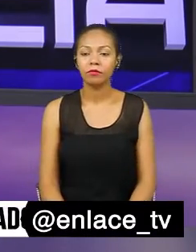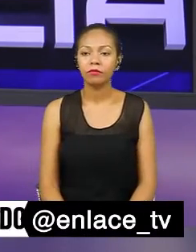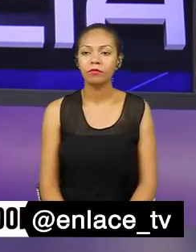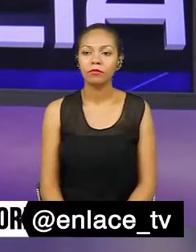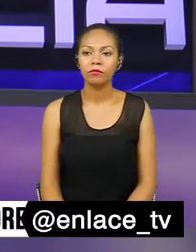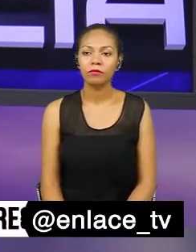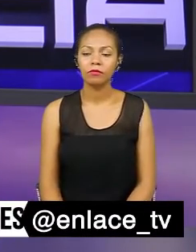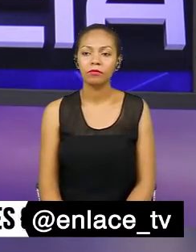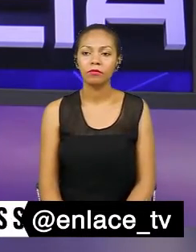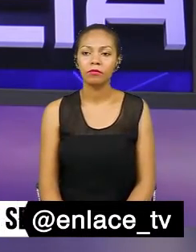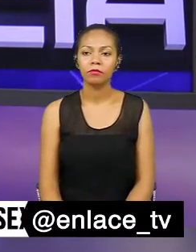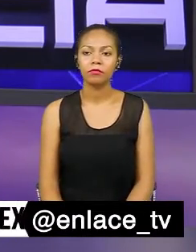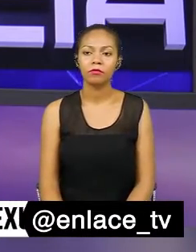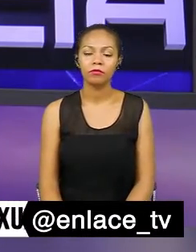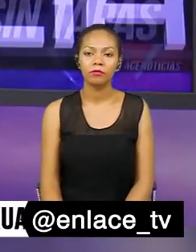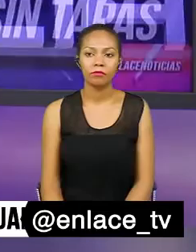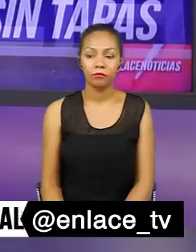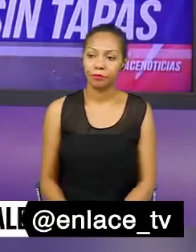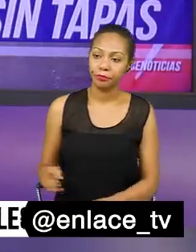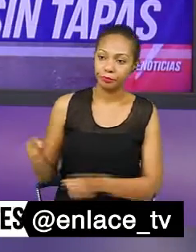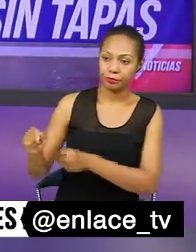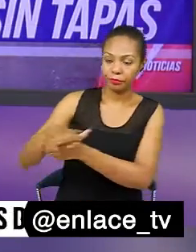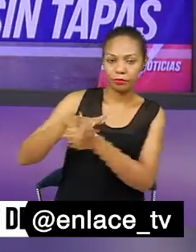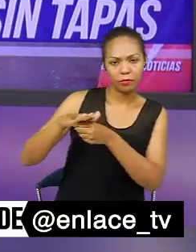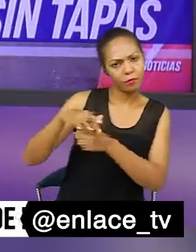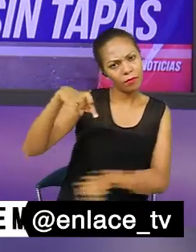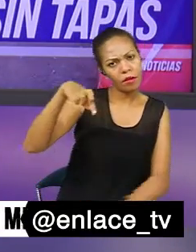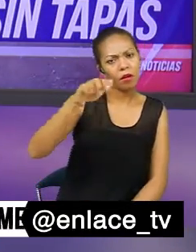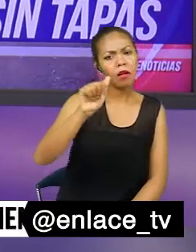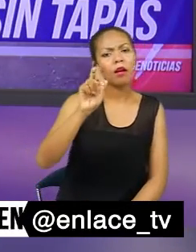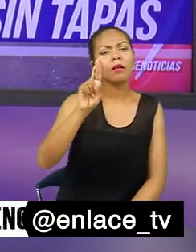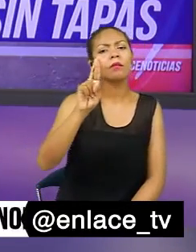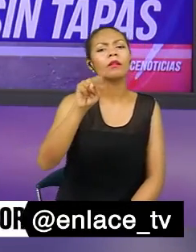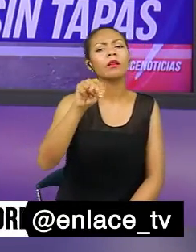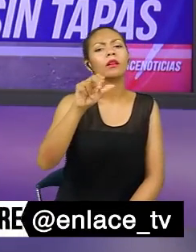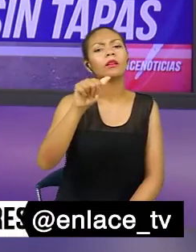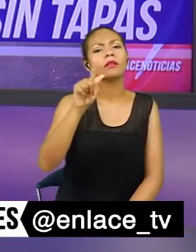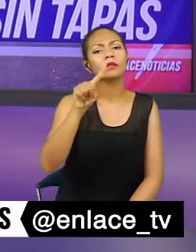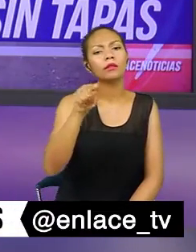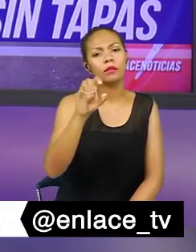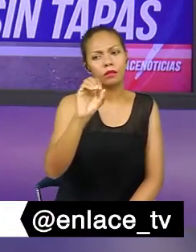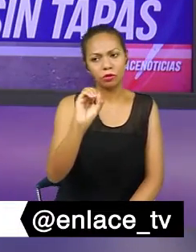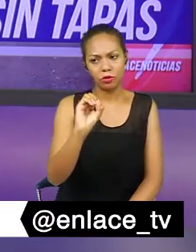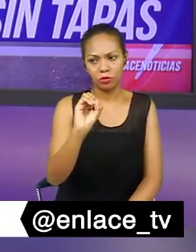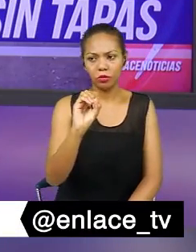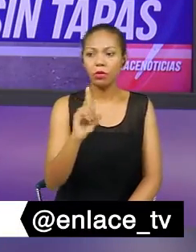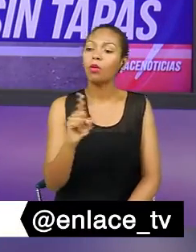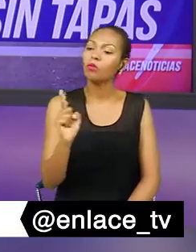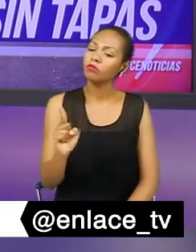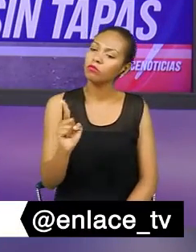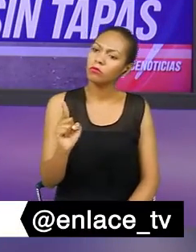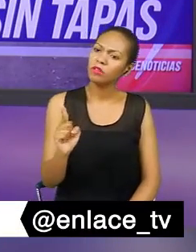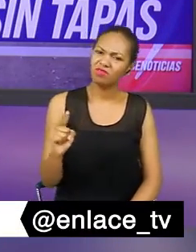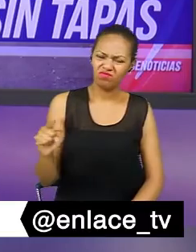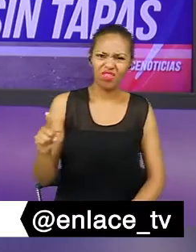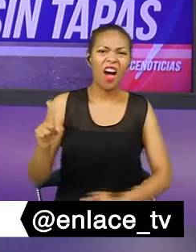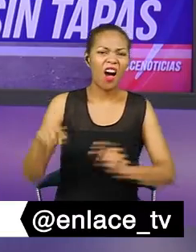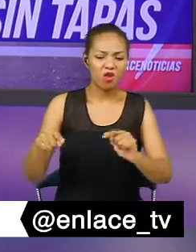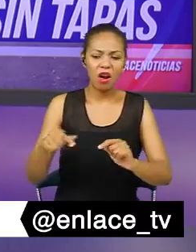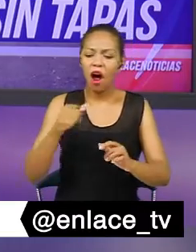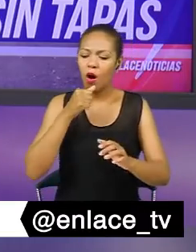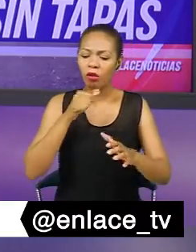Habitantes de un sector del barrio El Parnaso decidieron cerrar la vía principal por alcantarillas que se encuentran sin tapa y generan riesgo para la comunidad. La